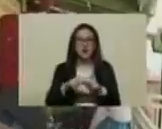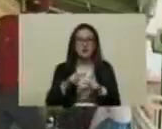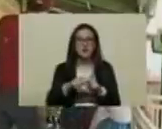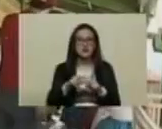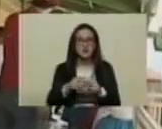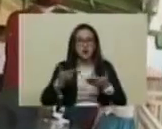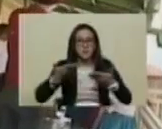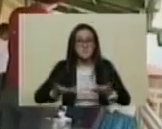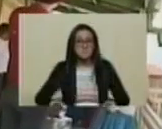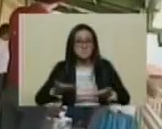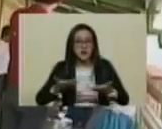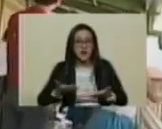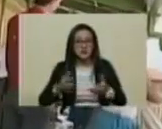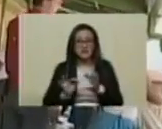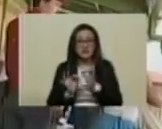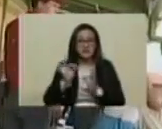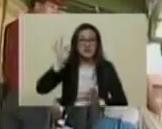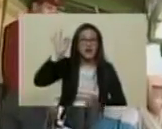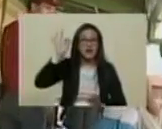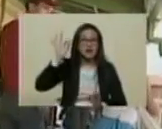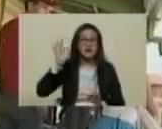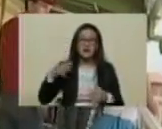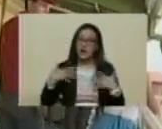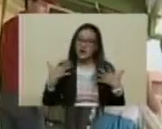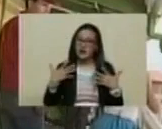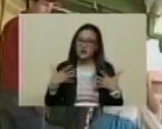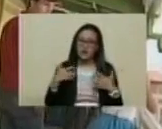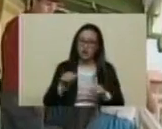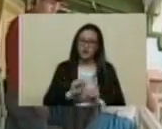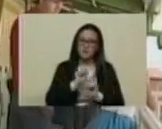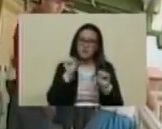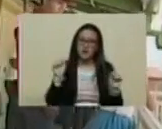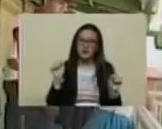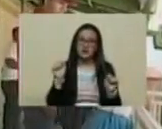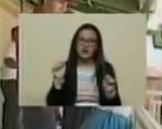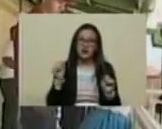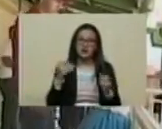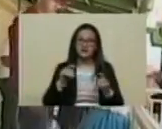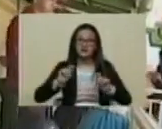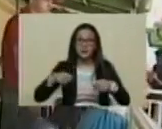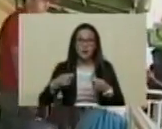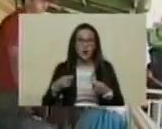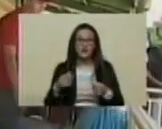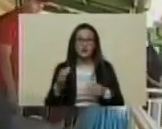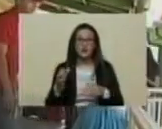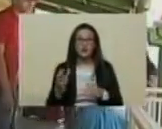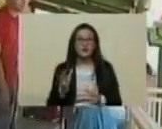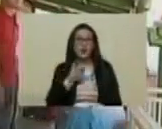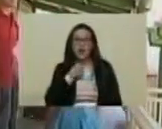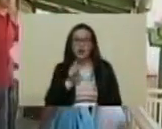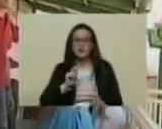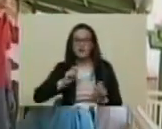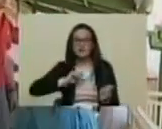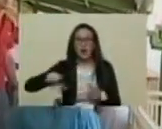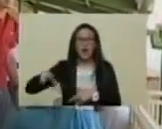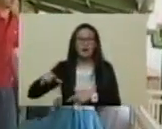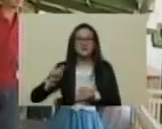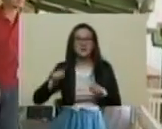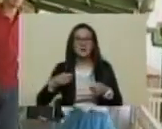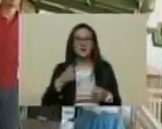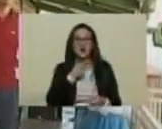siendo pesados y tallados. Con mucha alegría han estado esta mañana, sobre todo porque se quitan los zapatos, presidente. Les encanta esa estrategia,